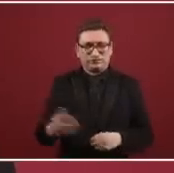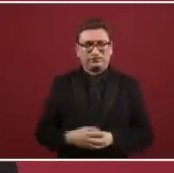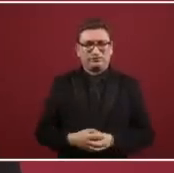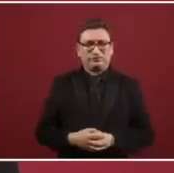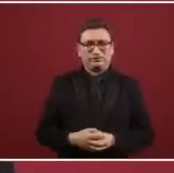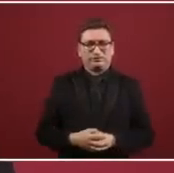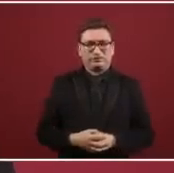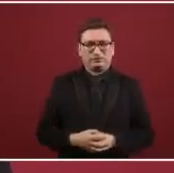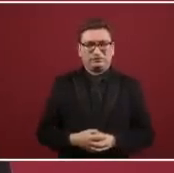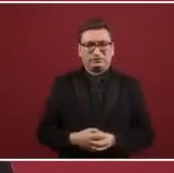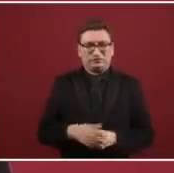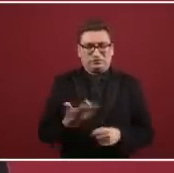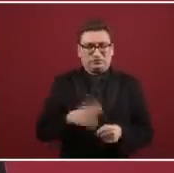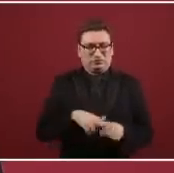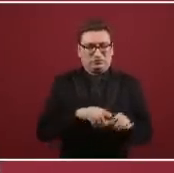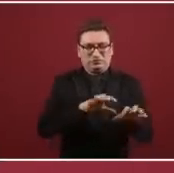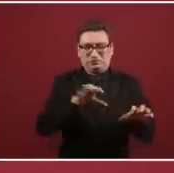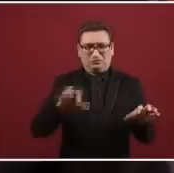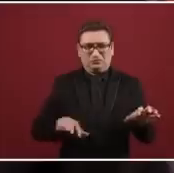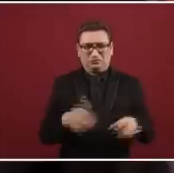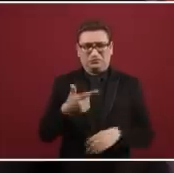Tiene 7 hospitales.